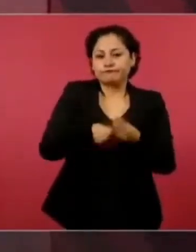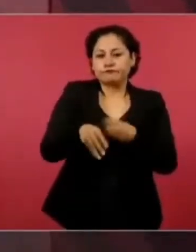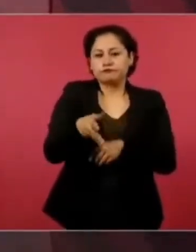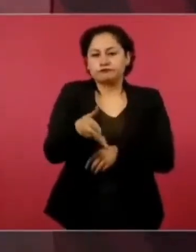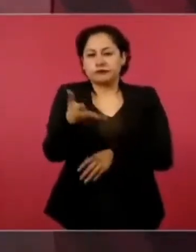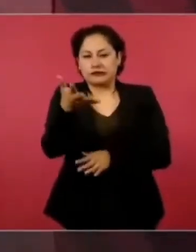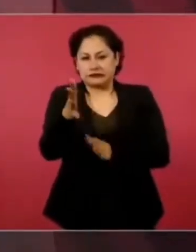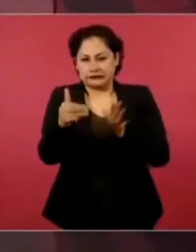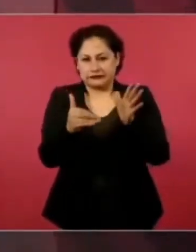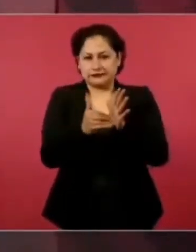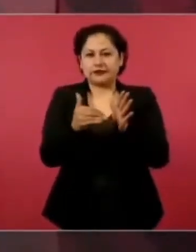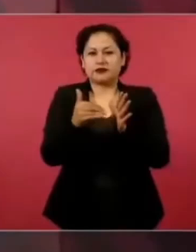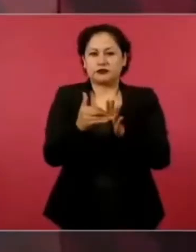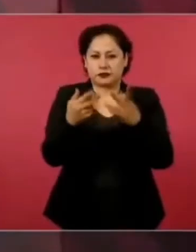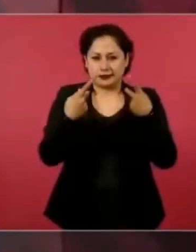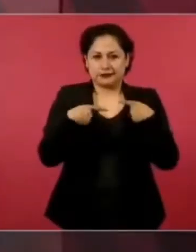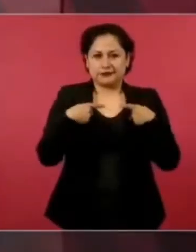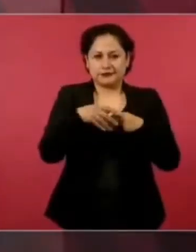migrantes.